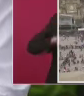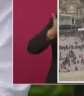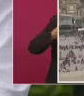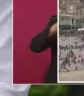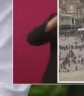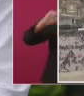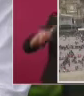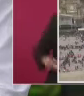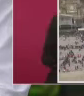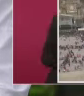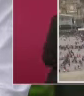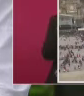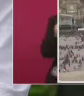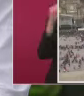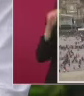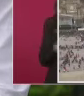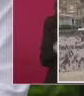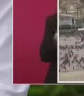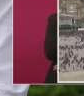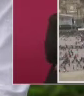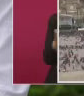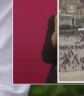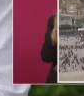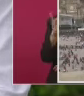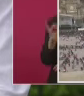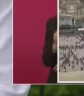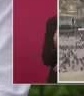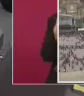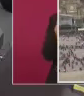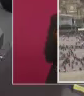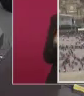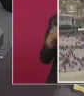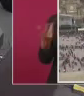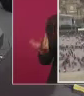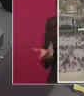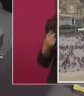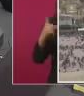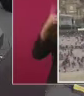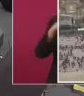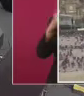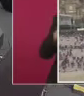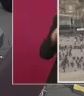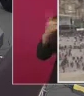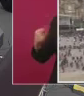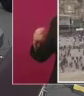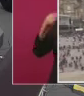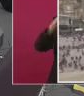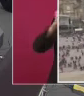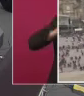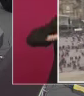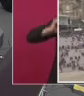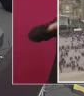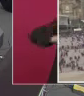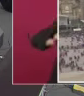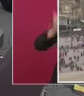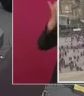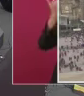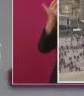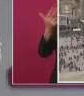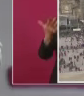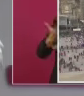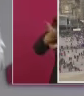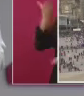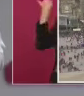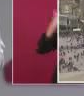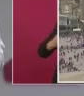que nos rescata pues lo que ha dado en lo que tiene que ver con inflación, con lo que tiene que ver en materia económica. Y también dijo